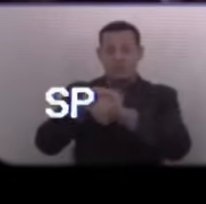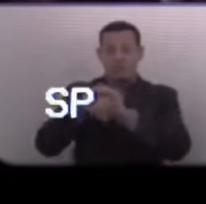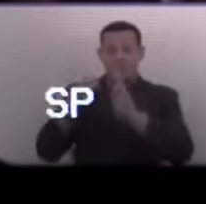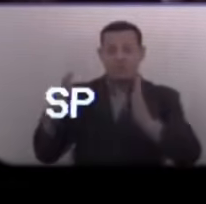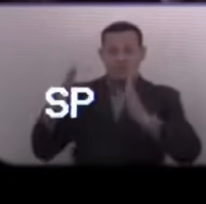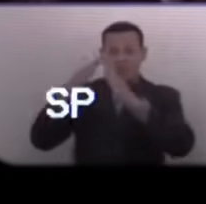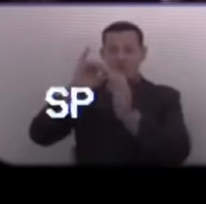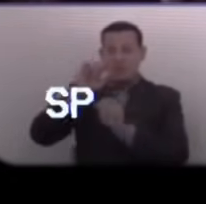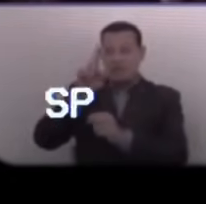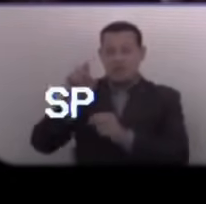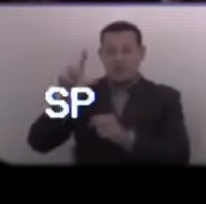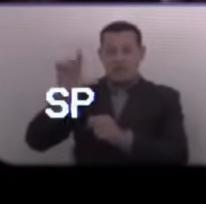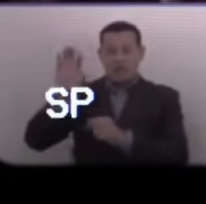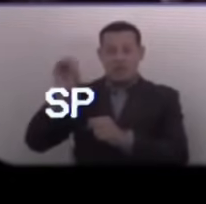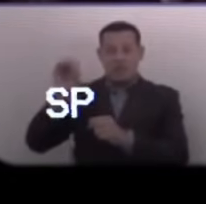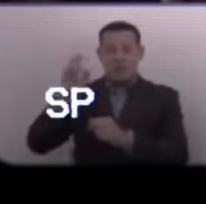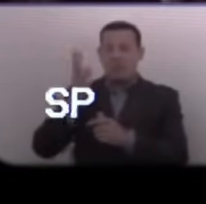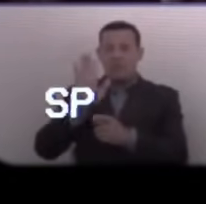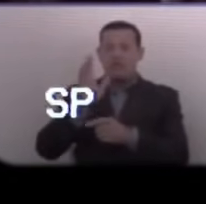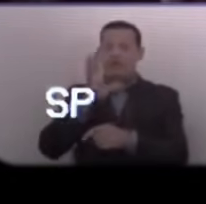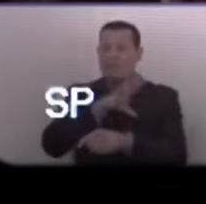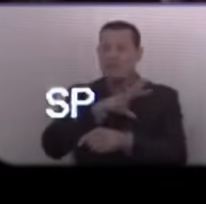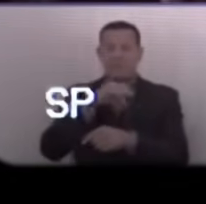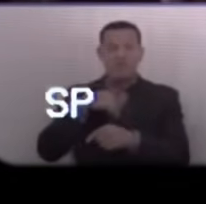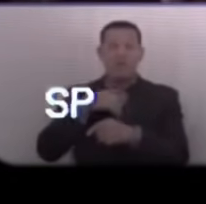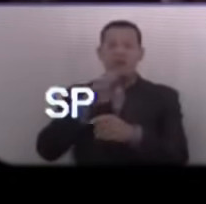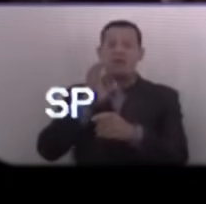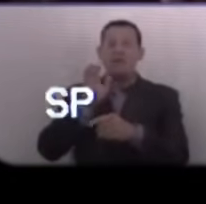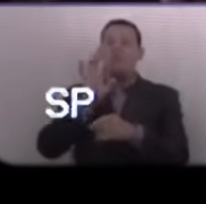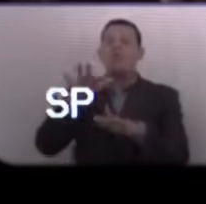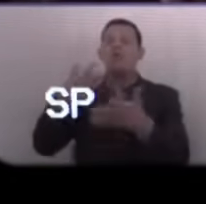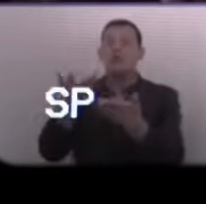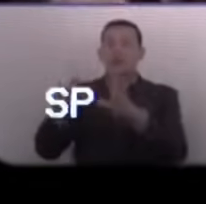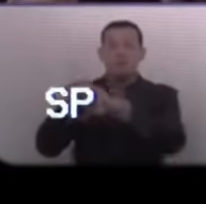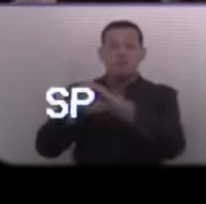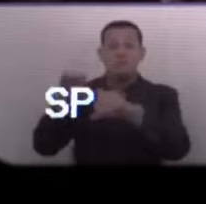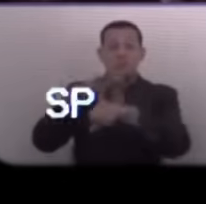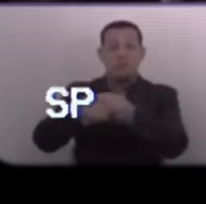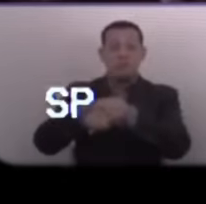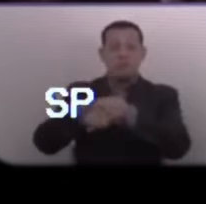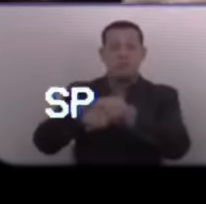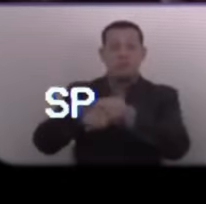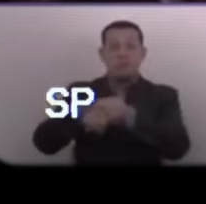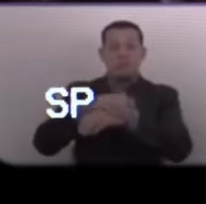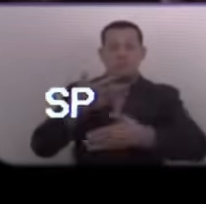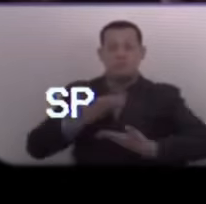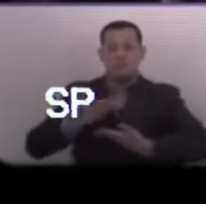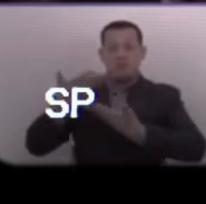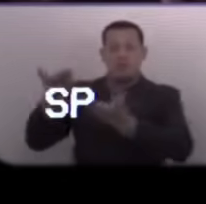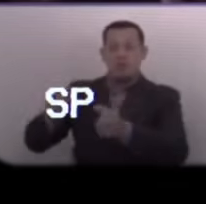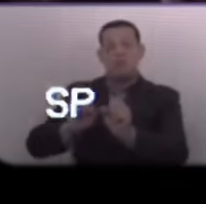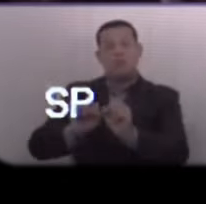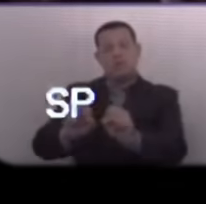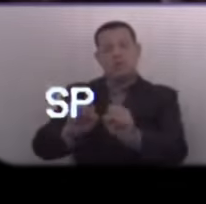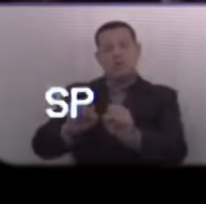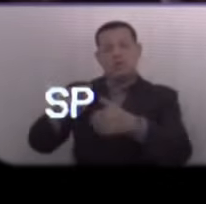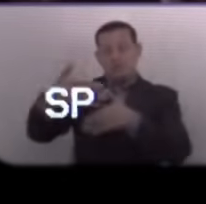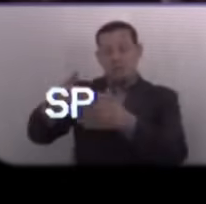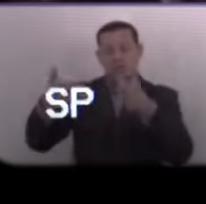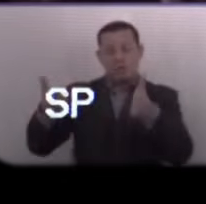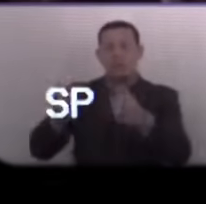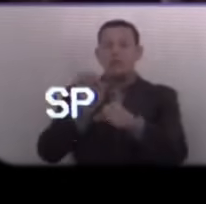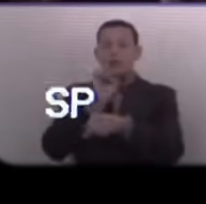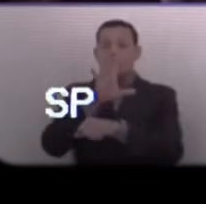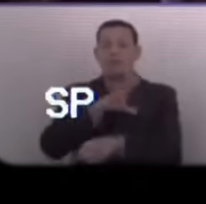Izalco. Nadie le dijo a la familia los motivos de su detención. Lo devolvieron muerto en una caja y le dijeron a